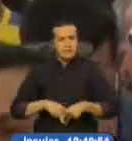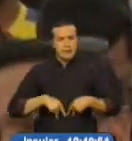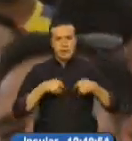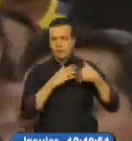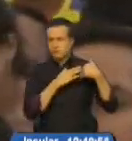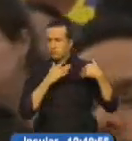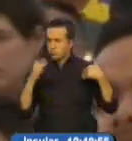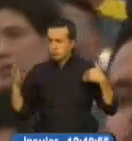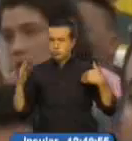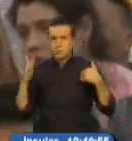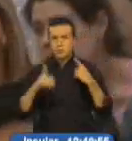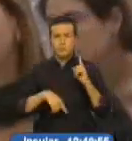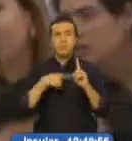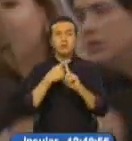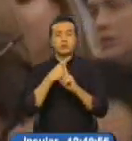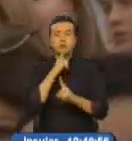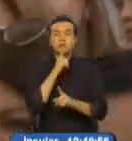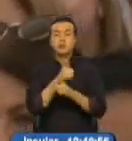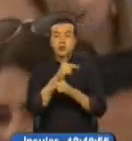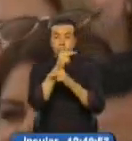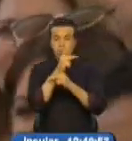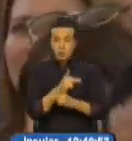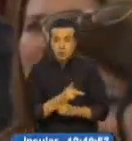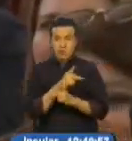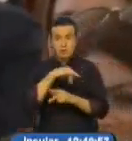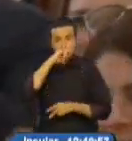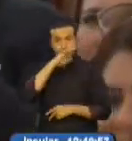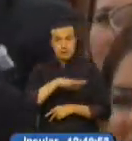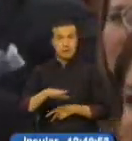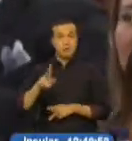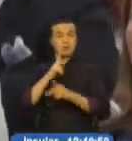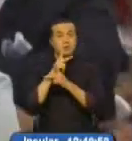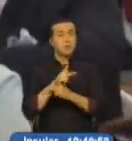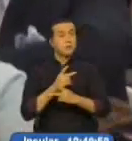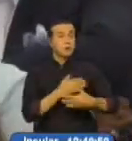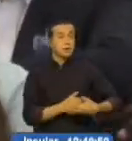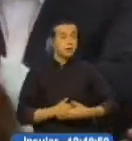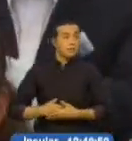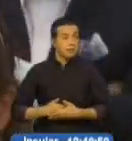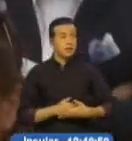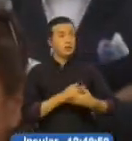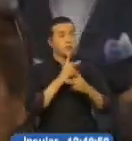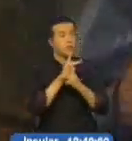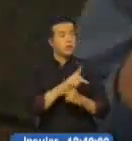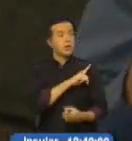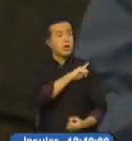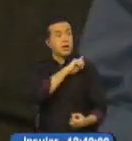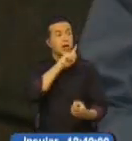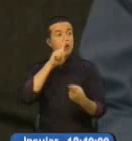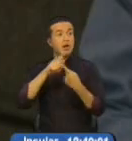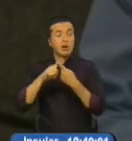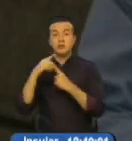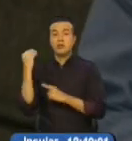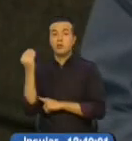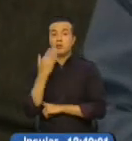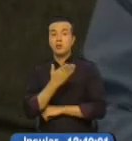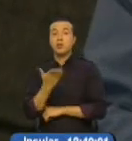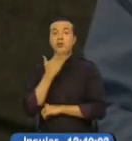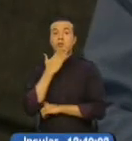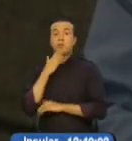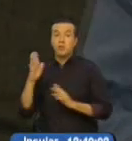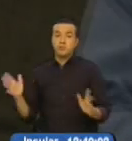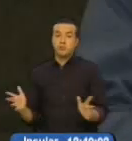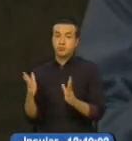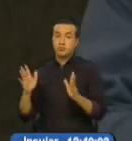que incluye, por supuesto, el cuidado de un niño desde la primera etapa de su vida, luego el impulso a los jóvenes para que puedan